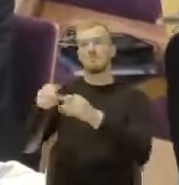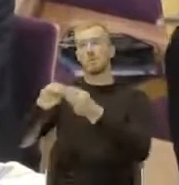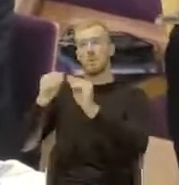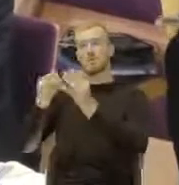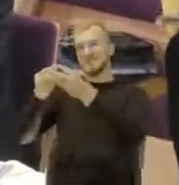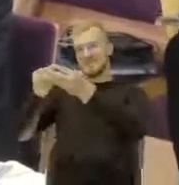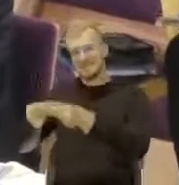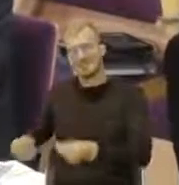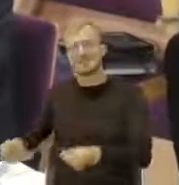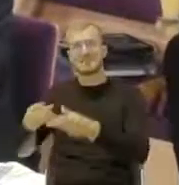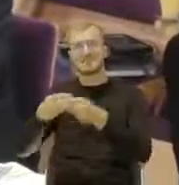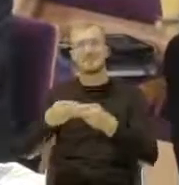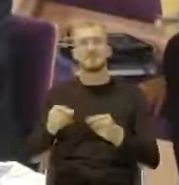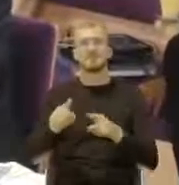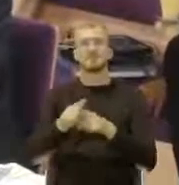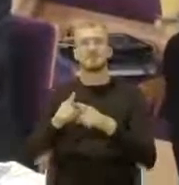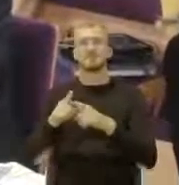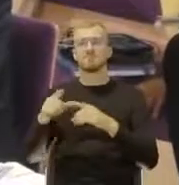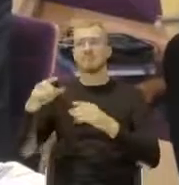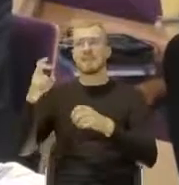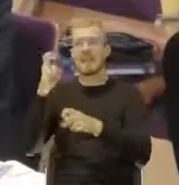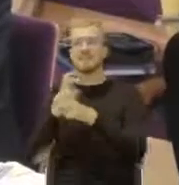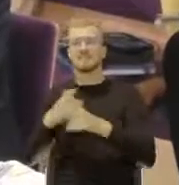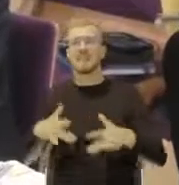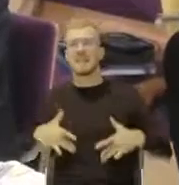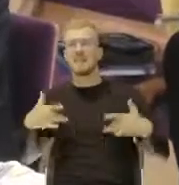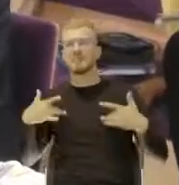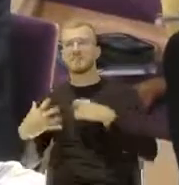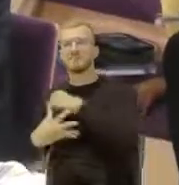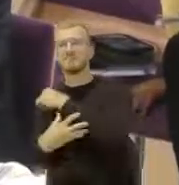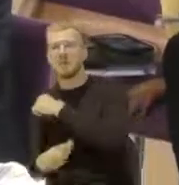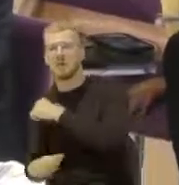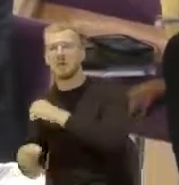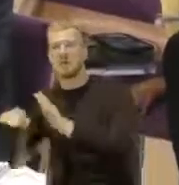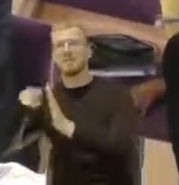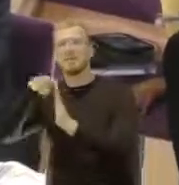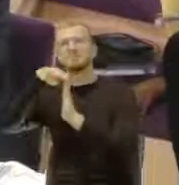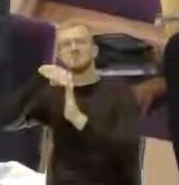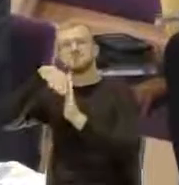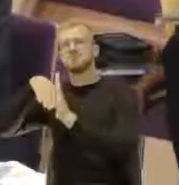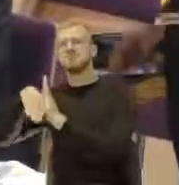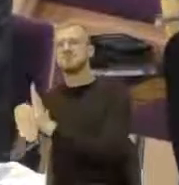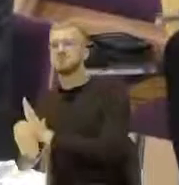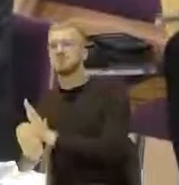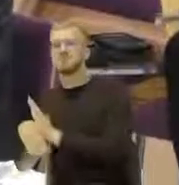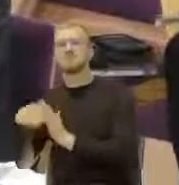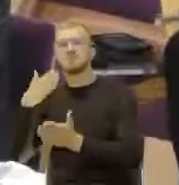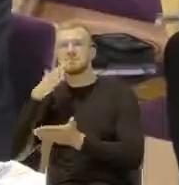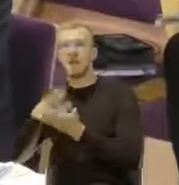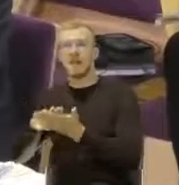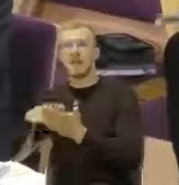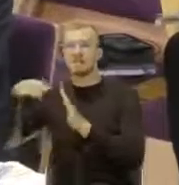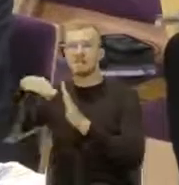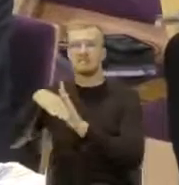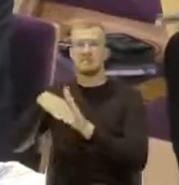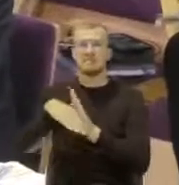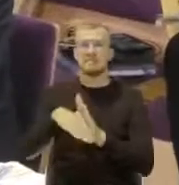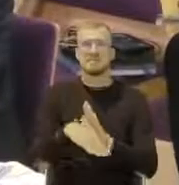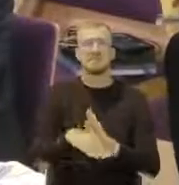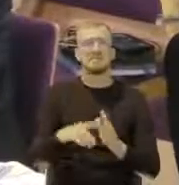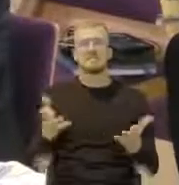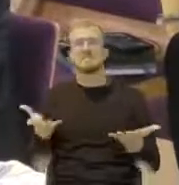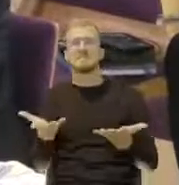dificultando, haciendo más difícil, entre otras cosas, el acceso a las canastas familiares de miles de ciudadanos que no